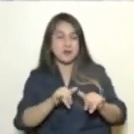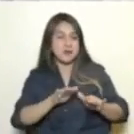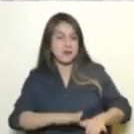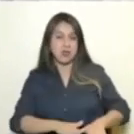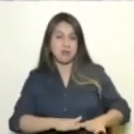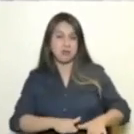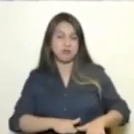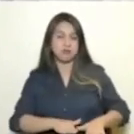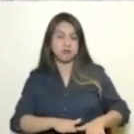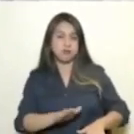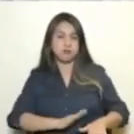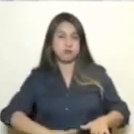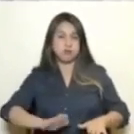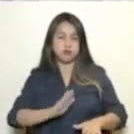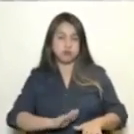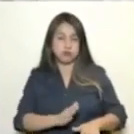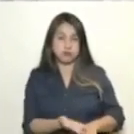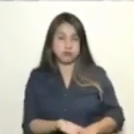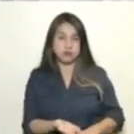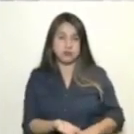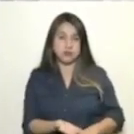quedarse. Entonces,